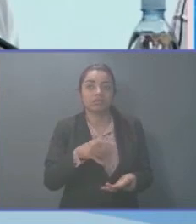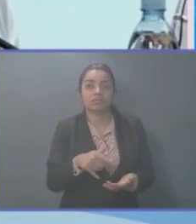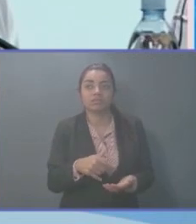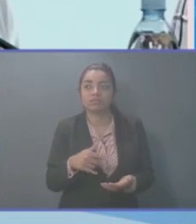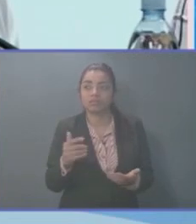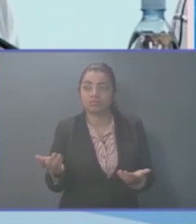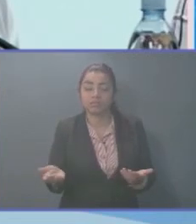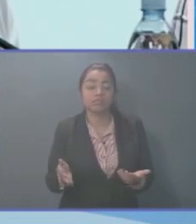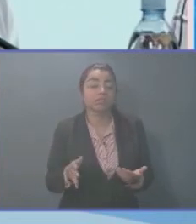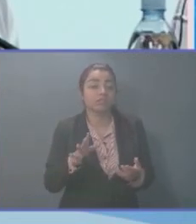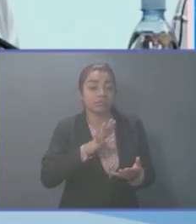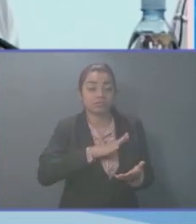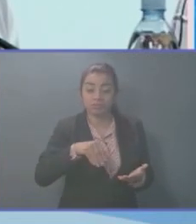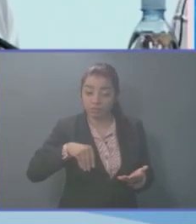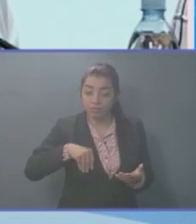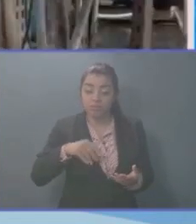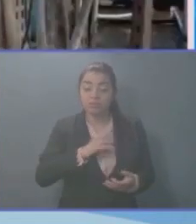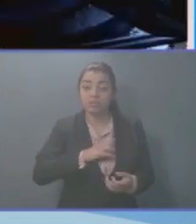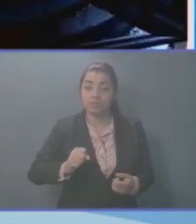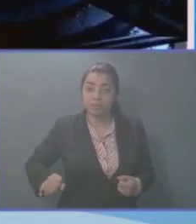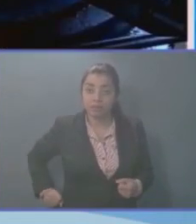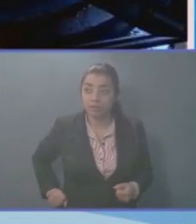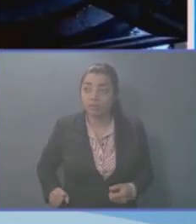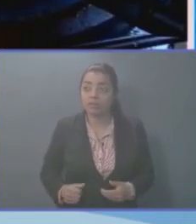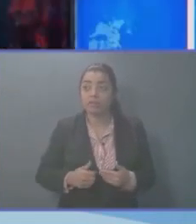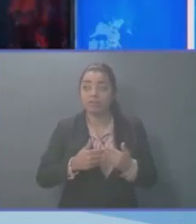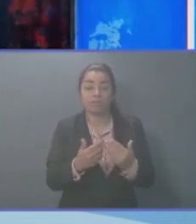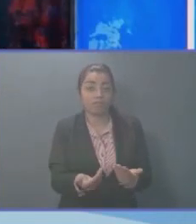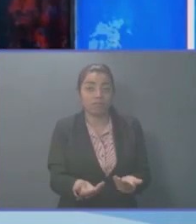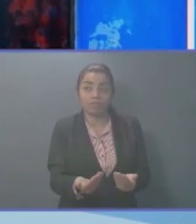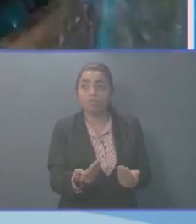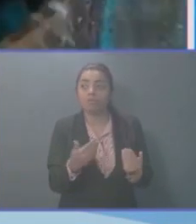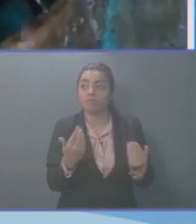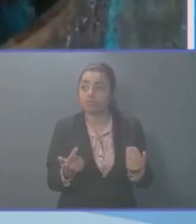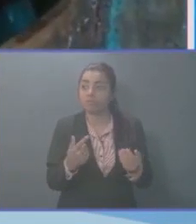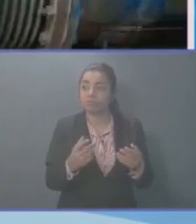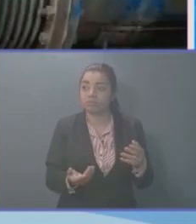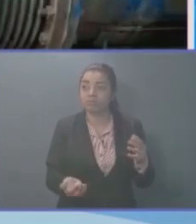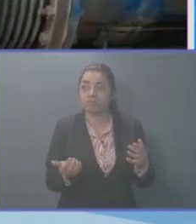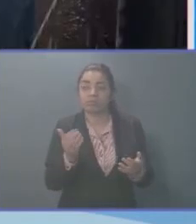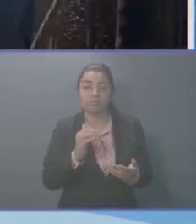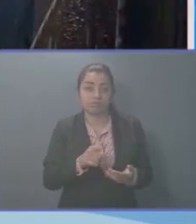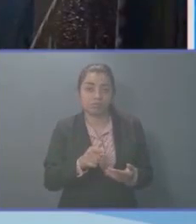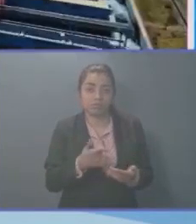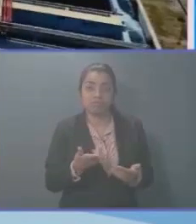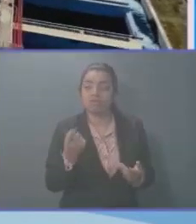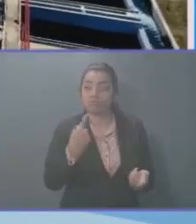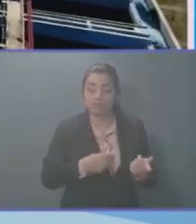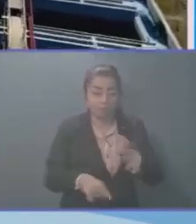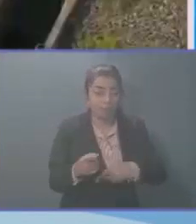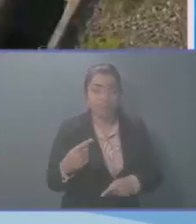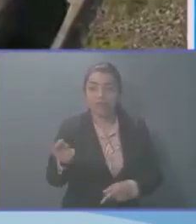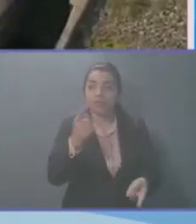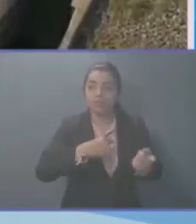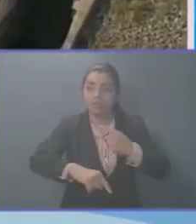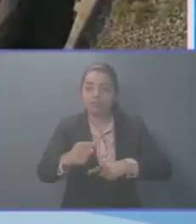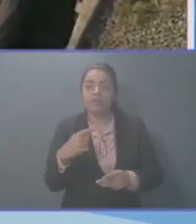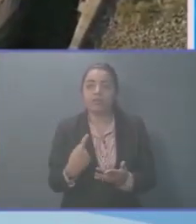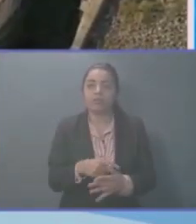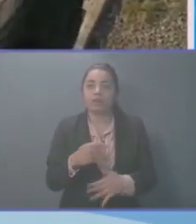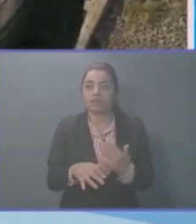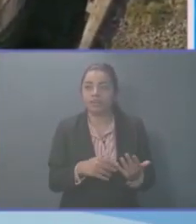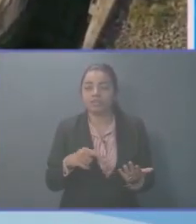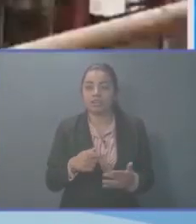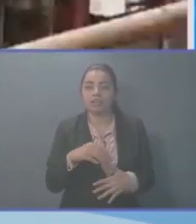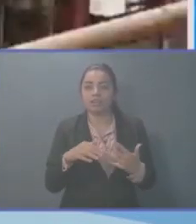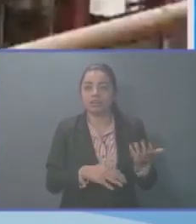esperan respuestas de sus funcionarios, y si se negaron en reiteradas ocasiones a venir a las comisiones para